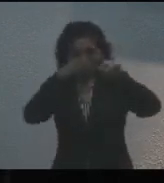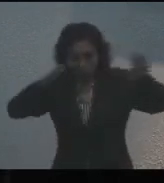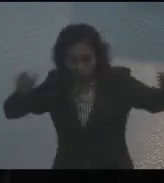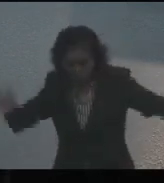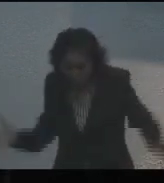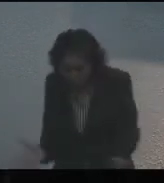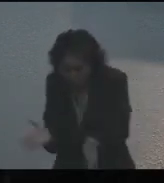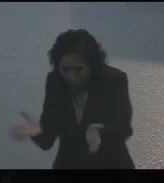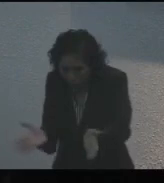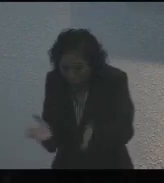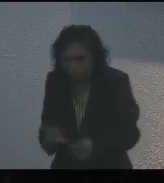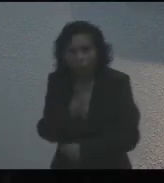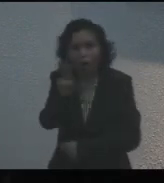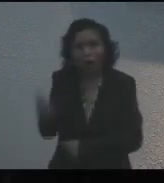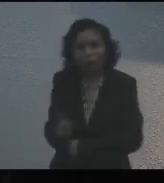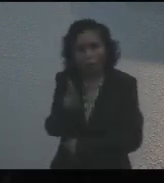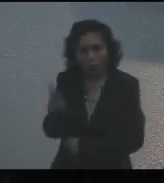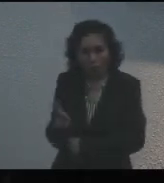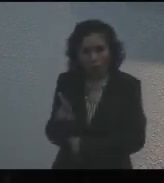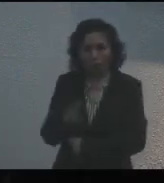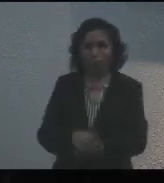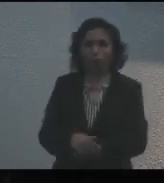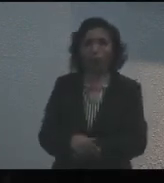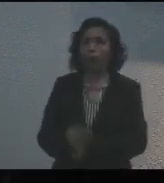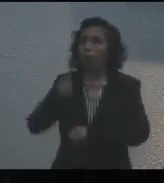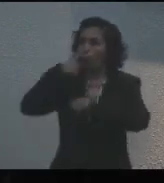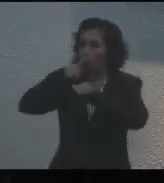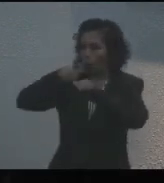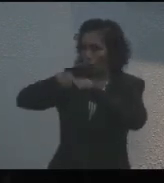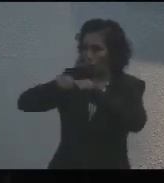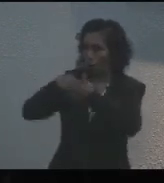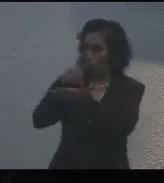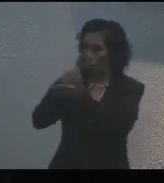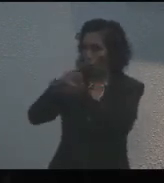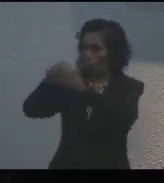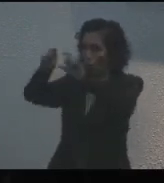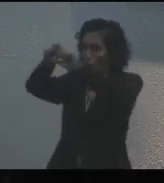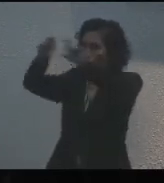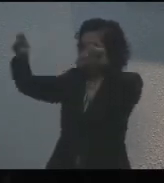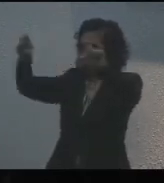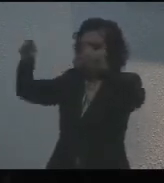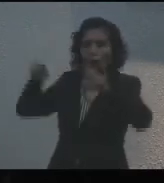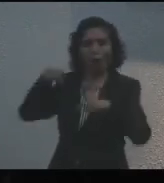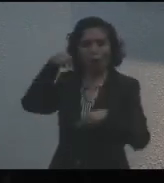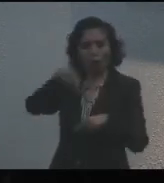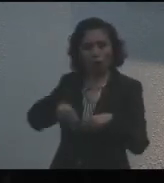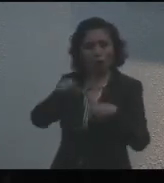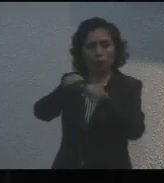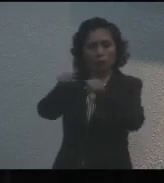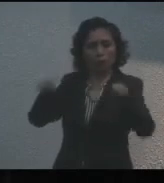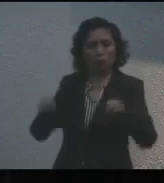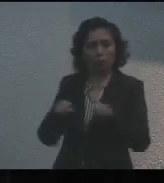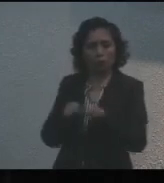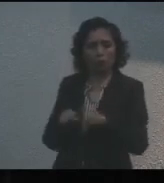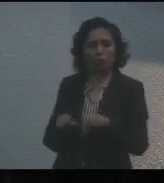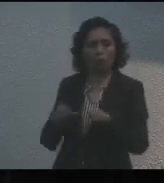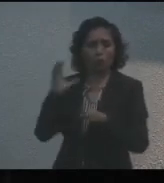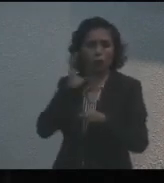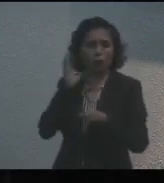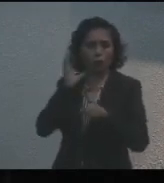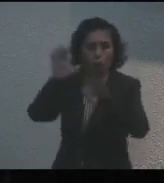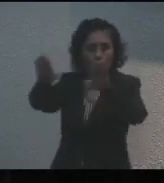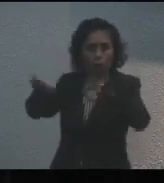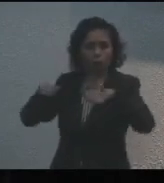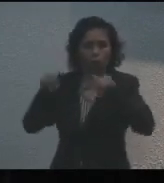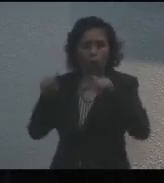México. La inscripción con letras doradas en el muro de honor del Salón de Sesiones del recinto oficial de este Poder